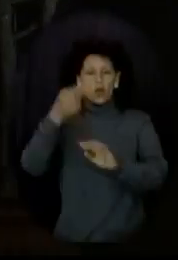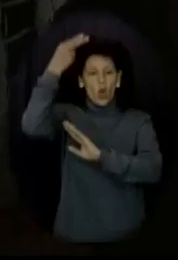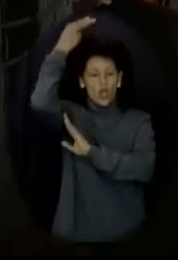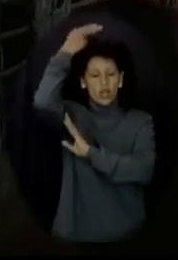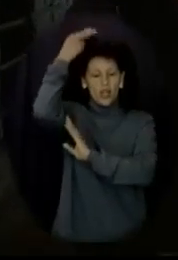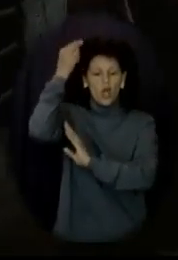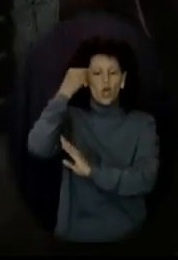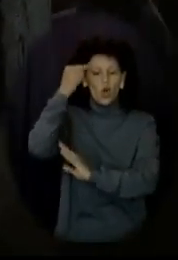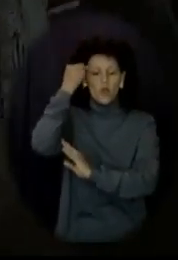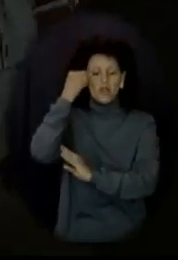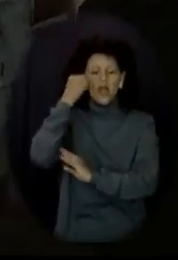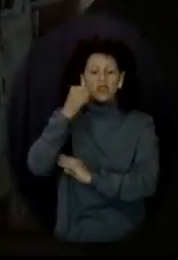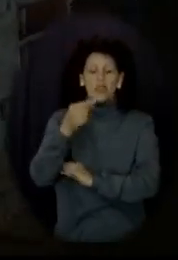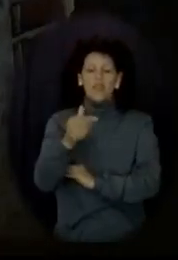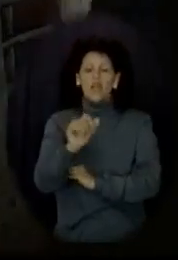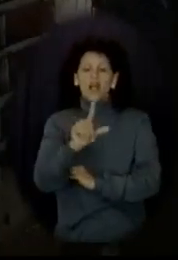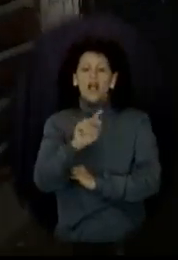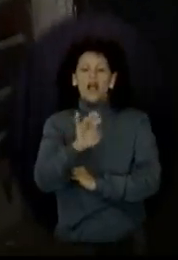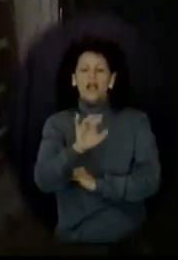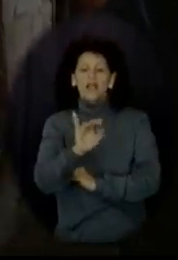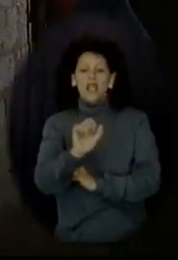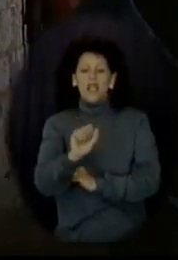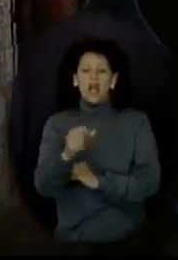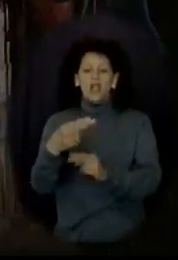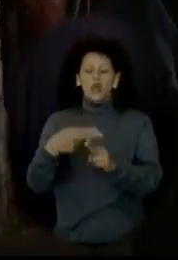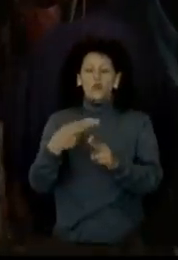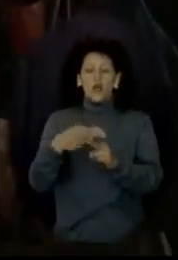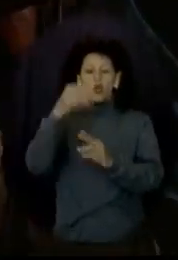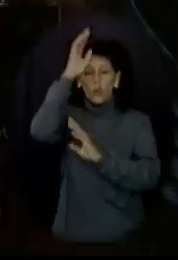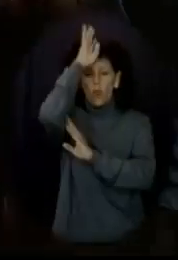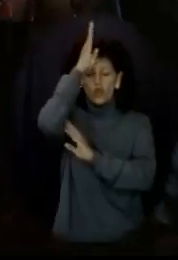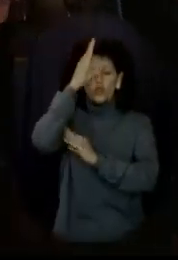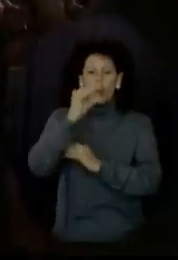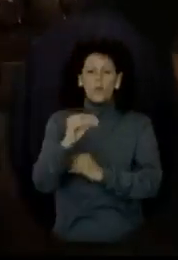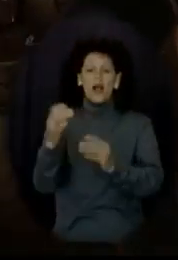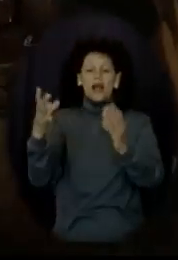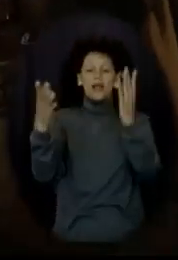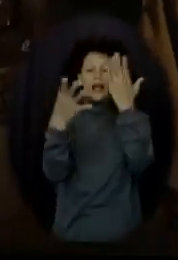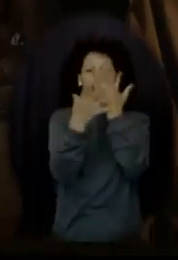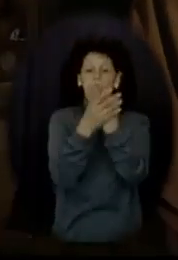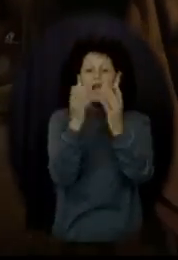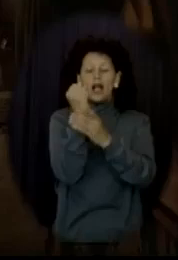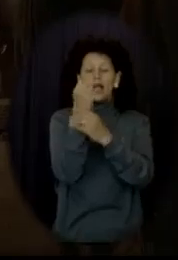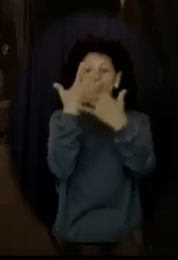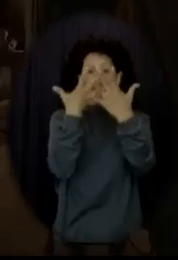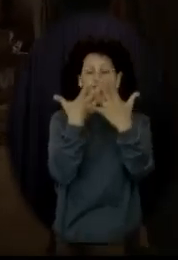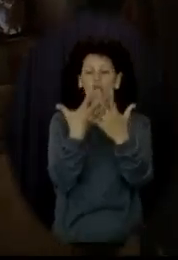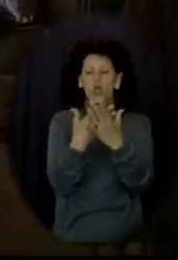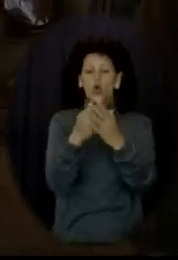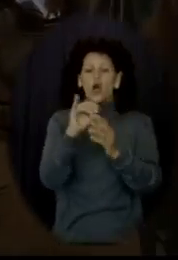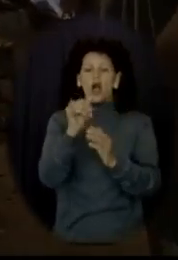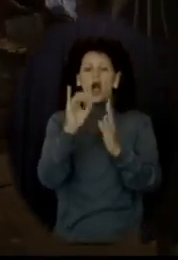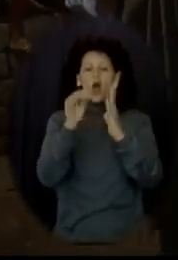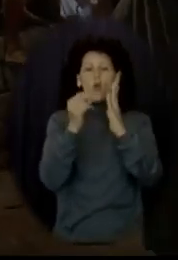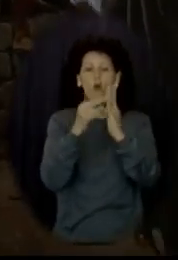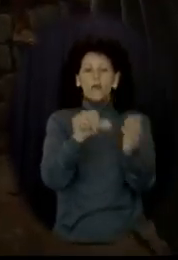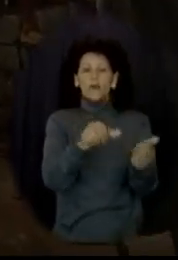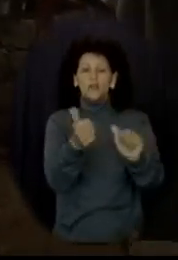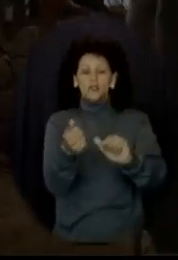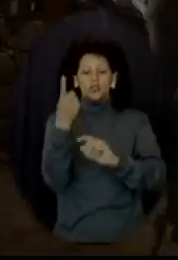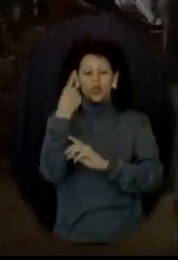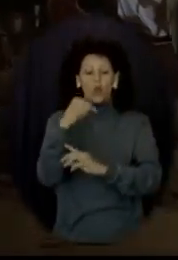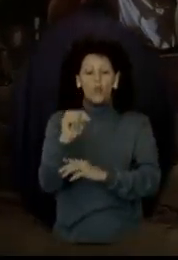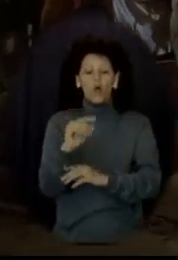Pero Herodes, el gobernante de Galilea, nombrado por Roma, encarceló a Juan el Bautista por condenar su matrimonio con la mujer de su